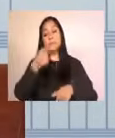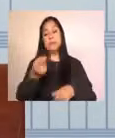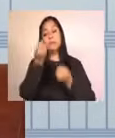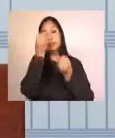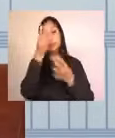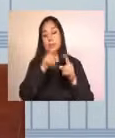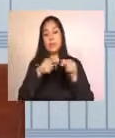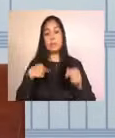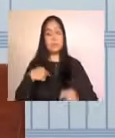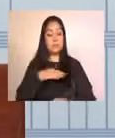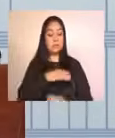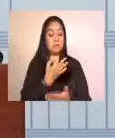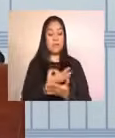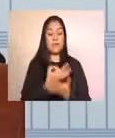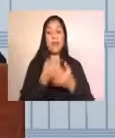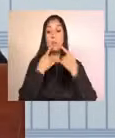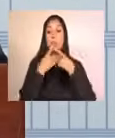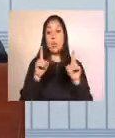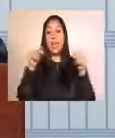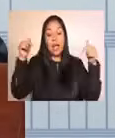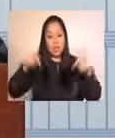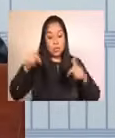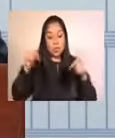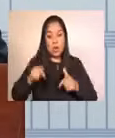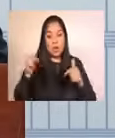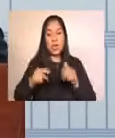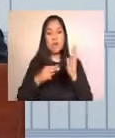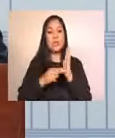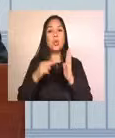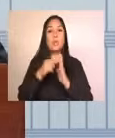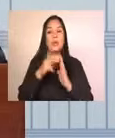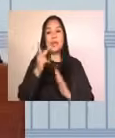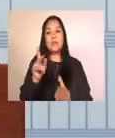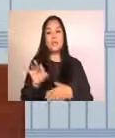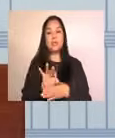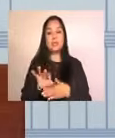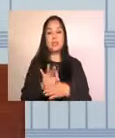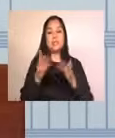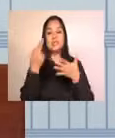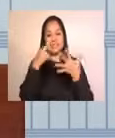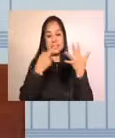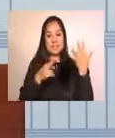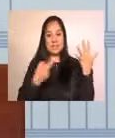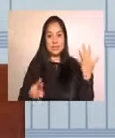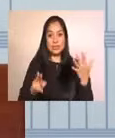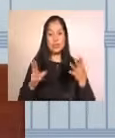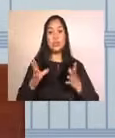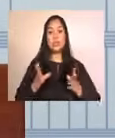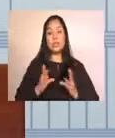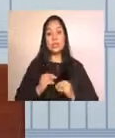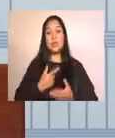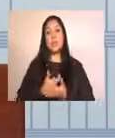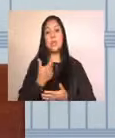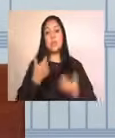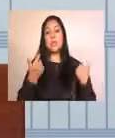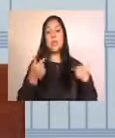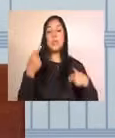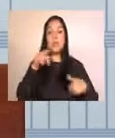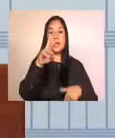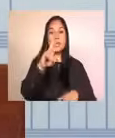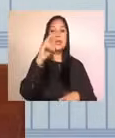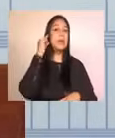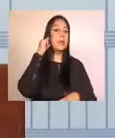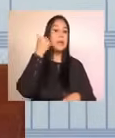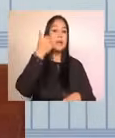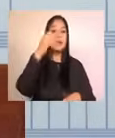Públicas está actualizando tanto la normativa como el funcionamiento del Registro General de Adquisiciones del Estado, el REGAE, dado